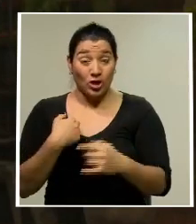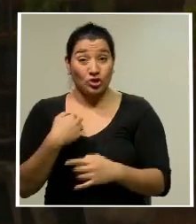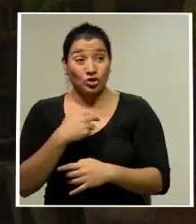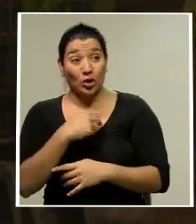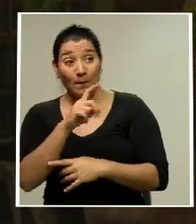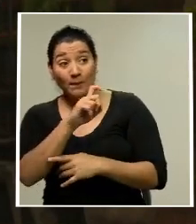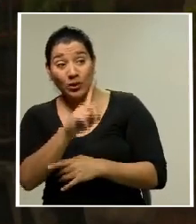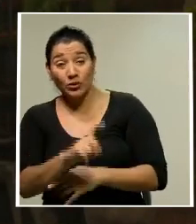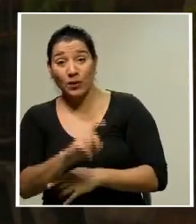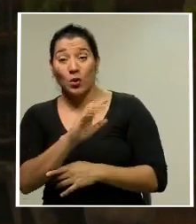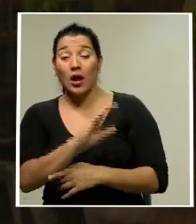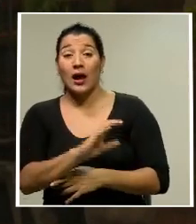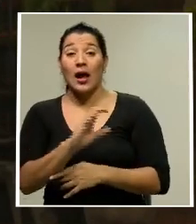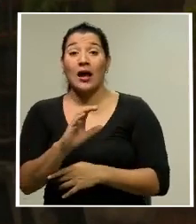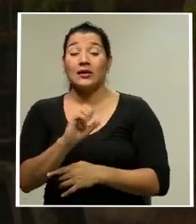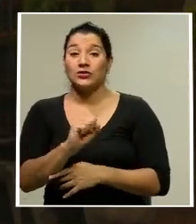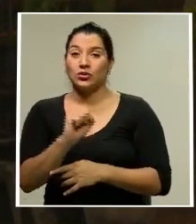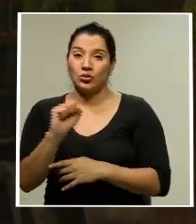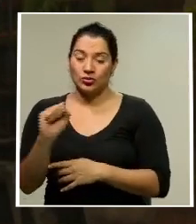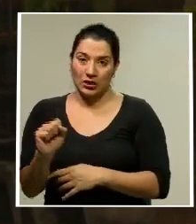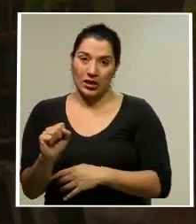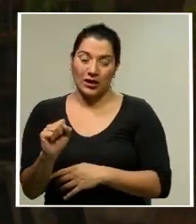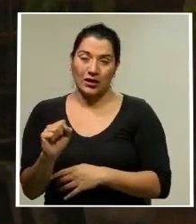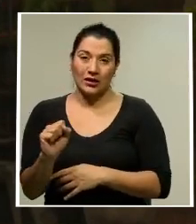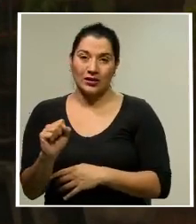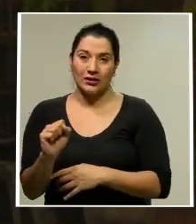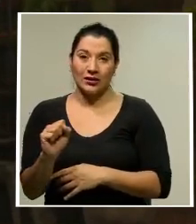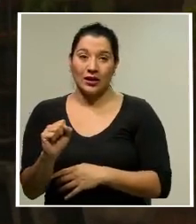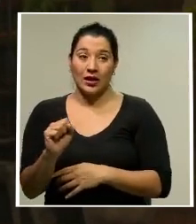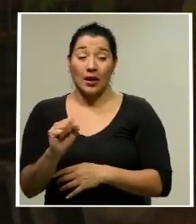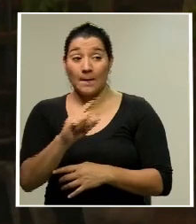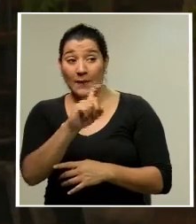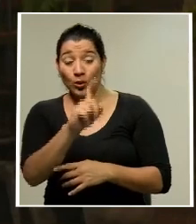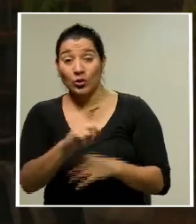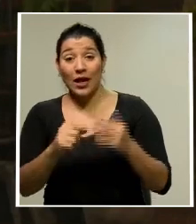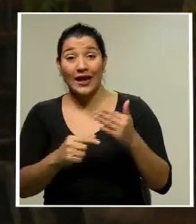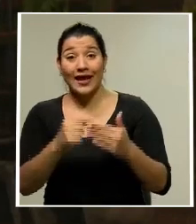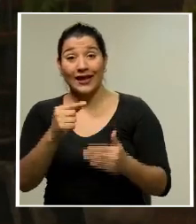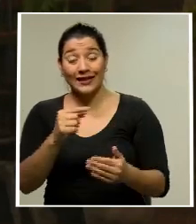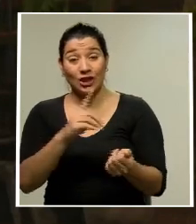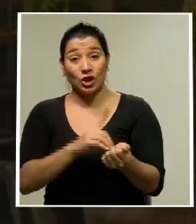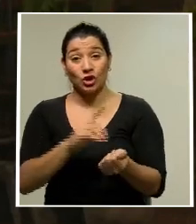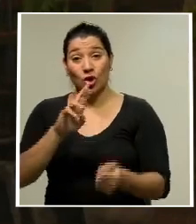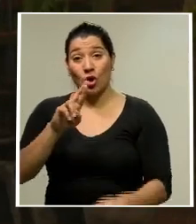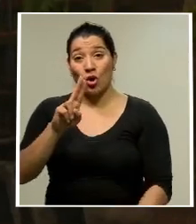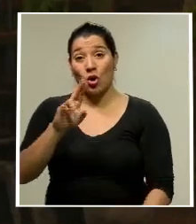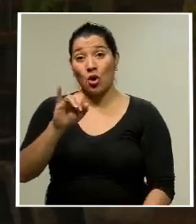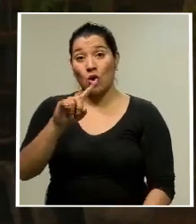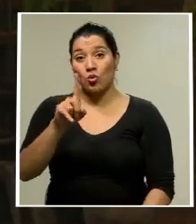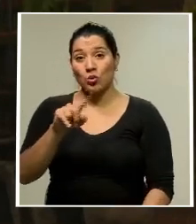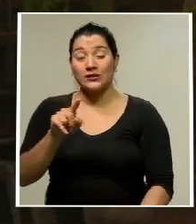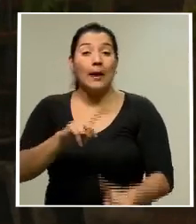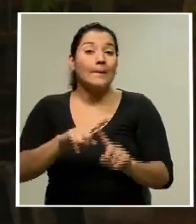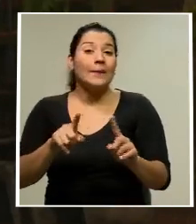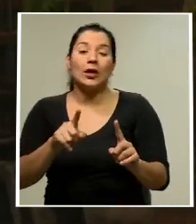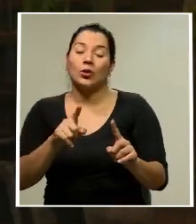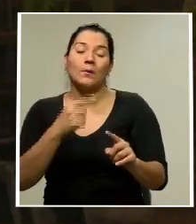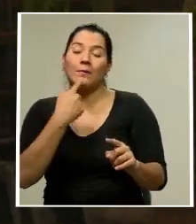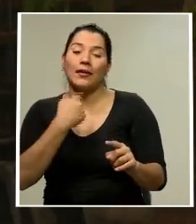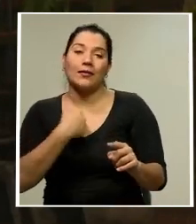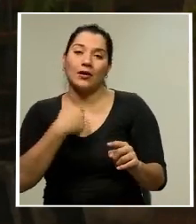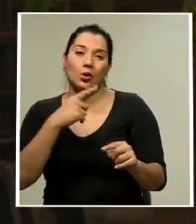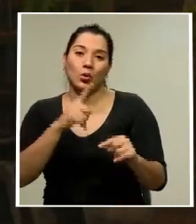a la Caja Costarricense del Seguro Social. El gerente don Mario Ruiz nos indicó que no iban a hacer referencia al caso